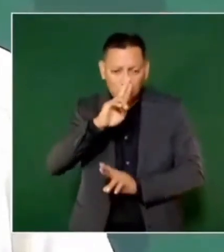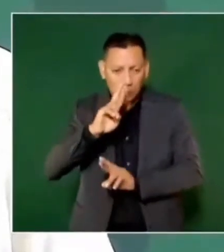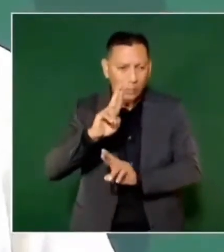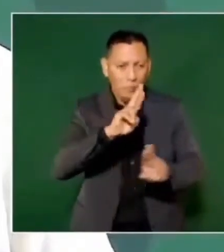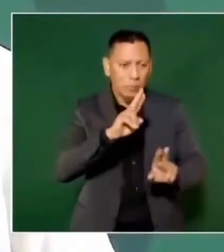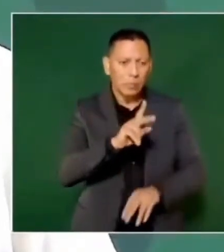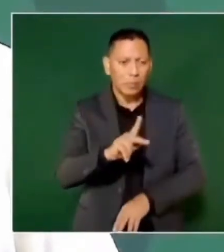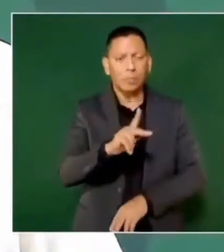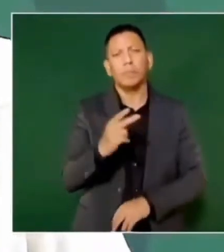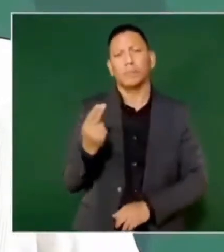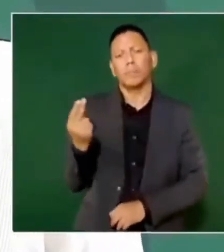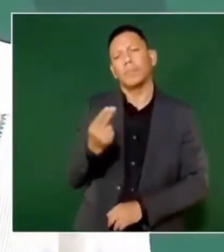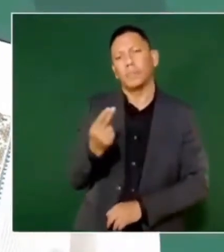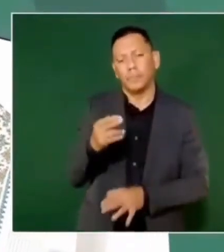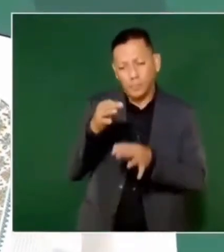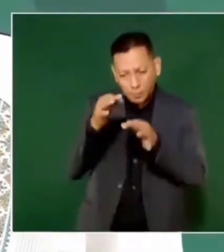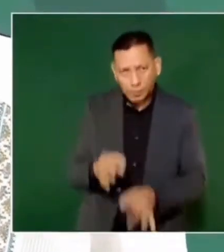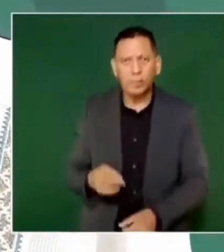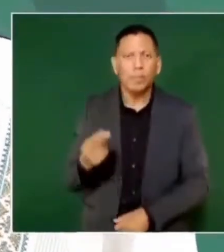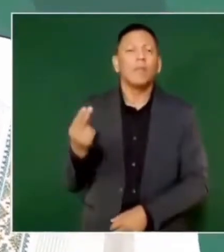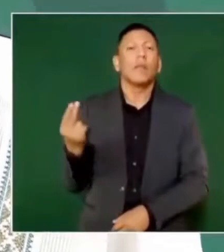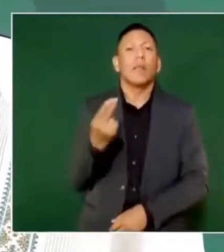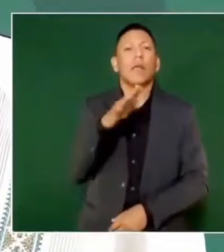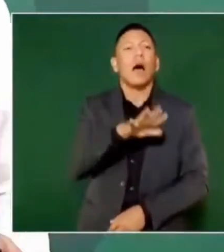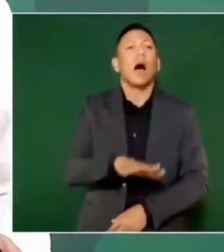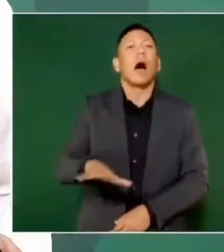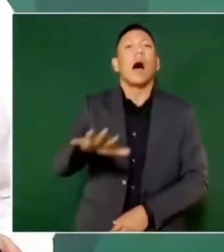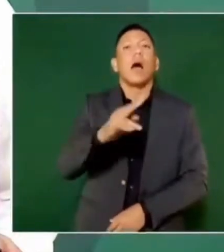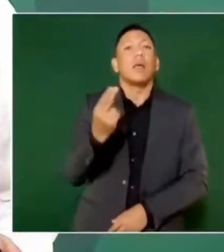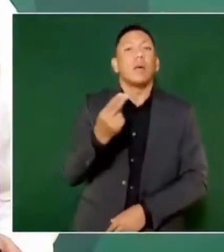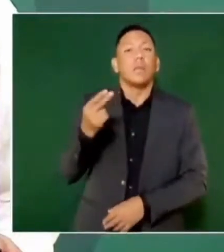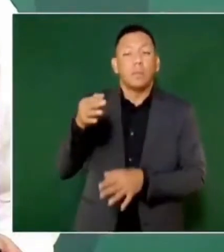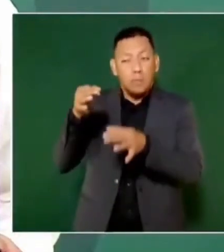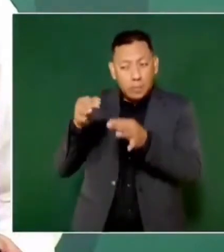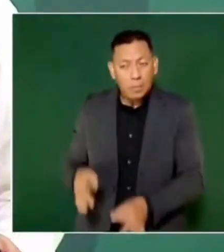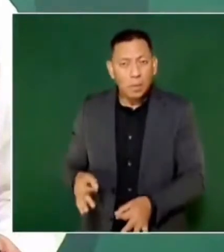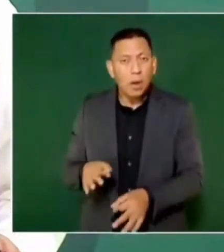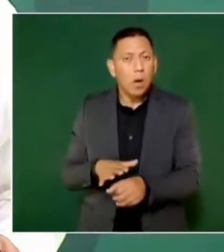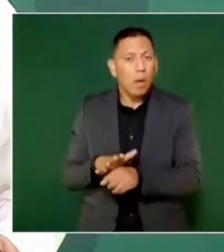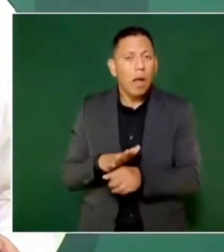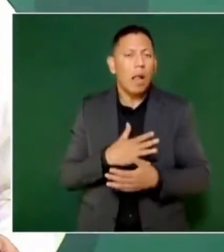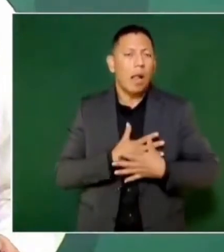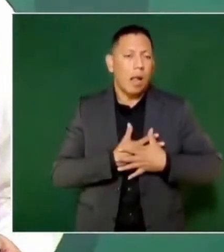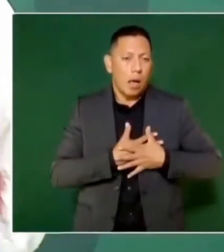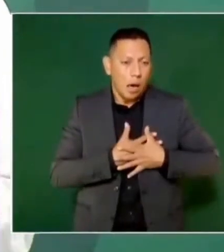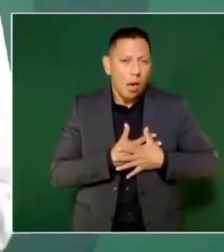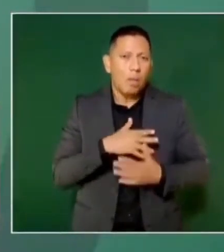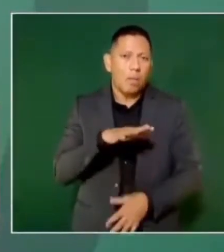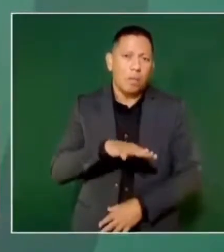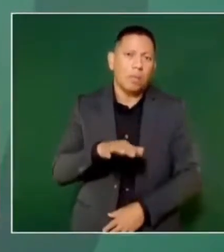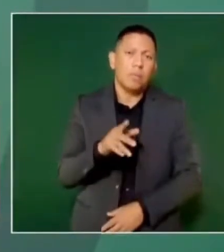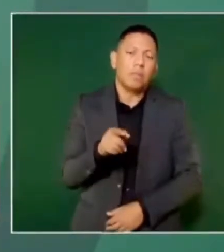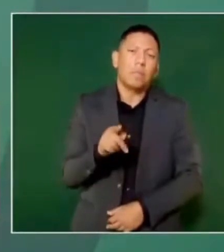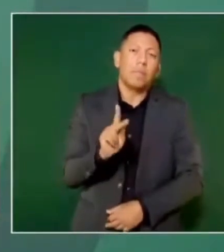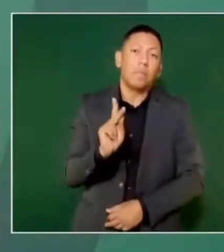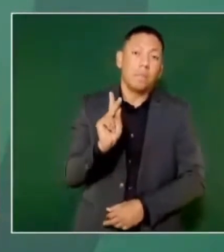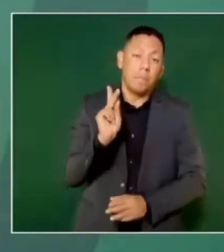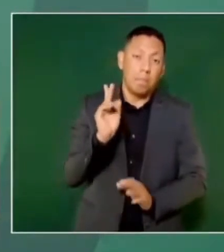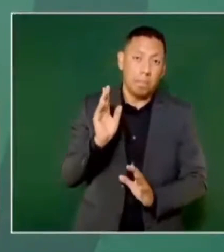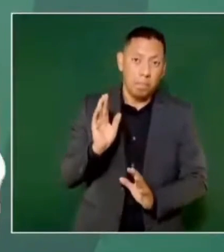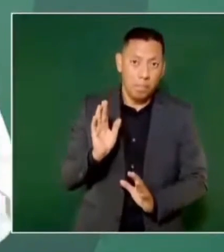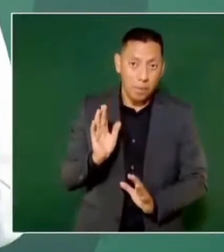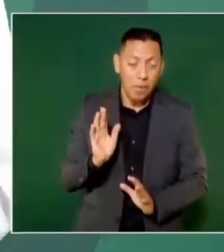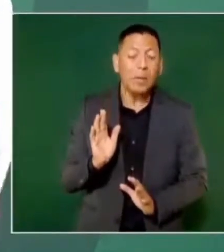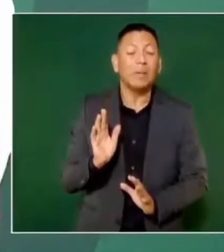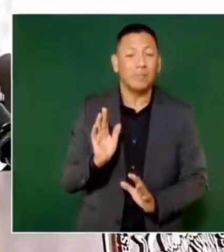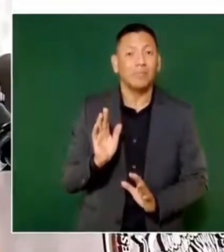Lo ideal es que le tengan amor al pueblo. pero lo